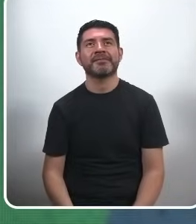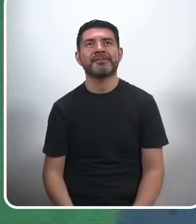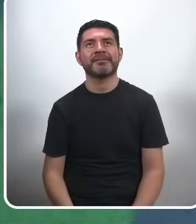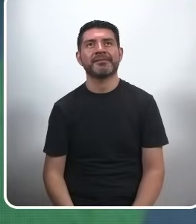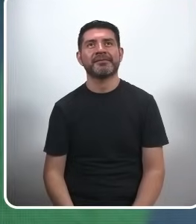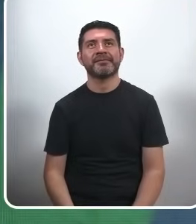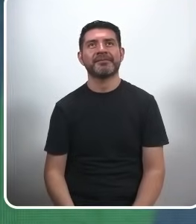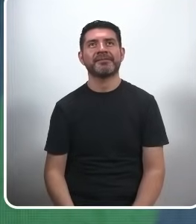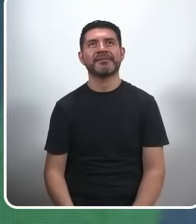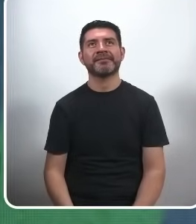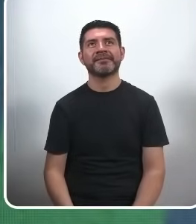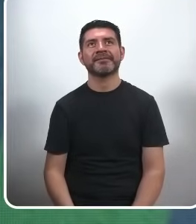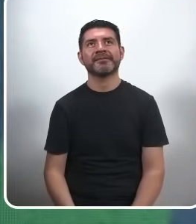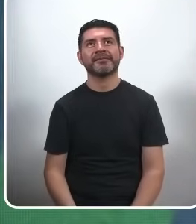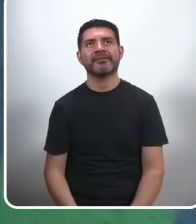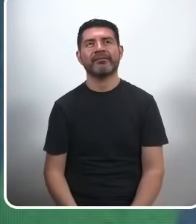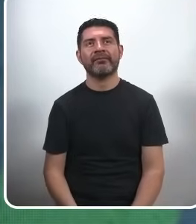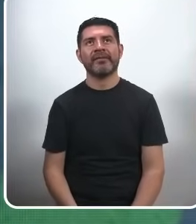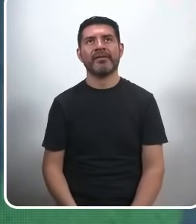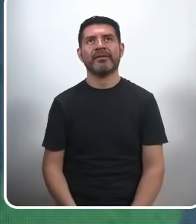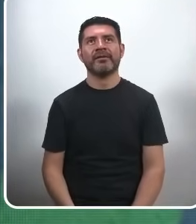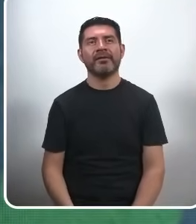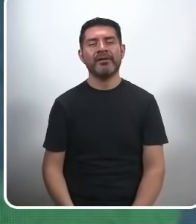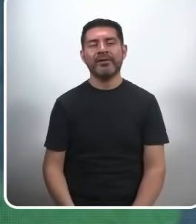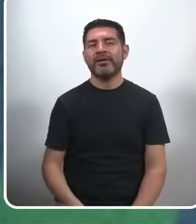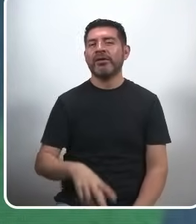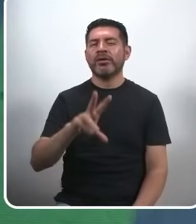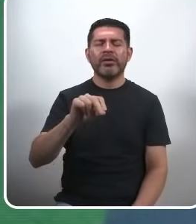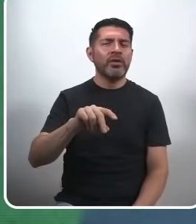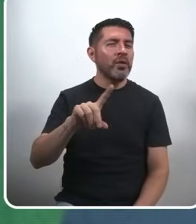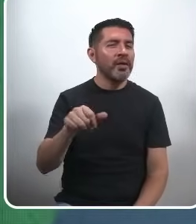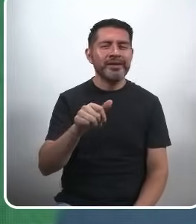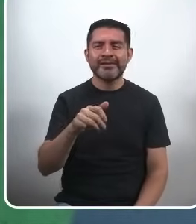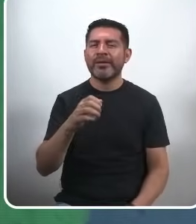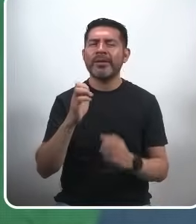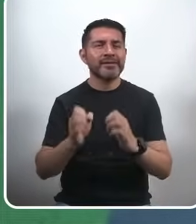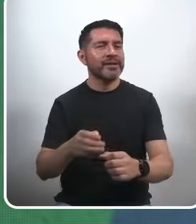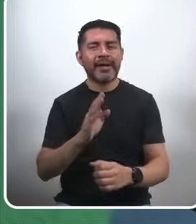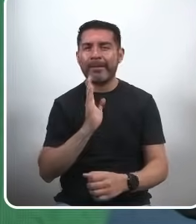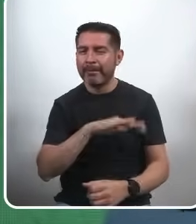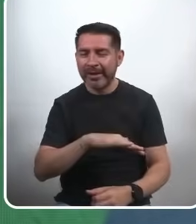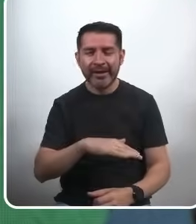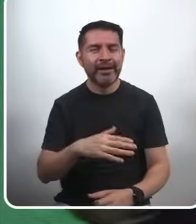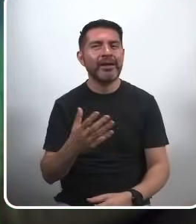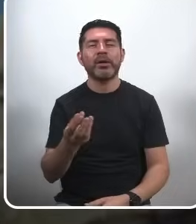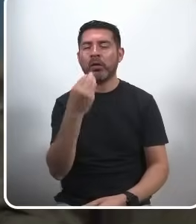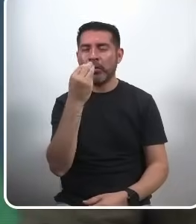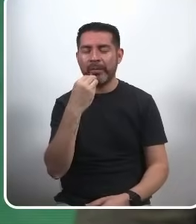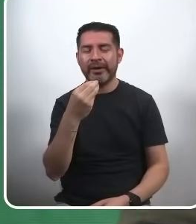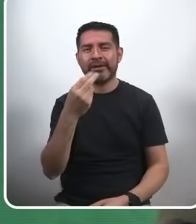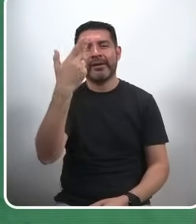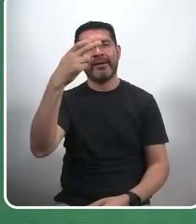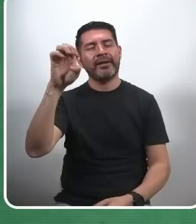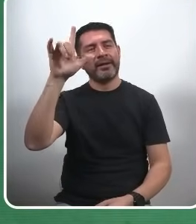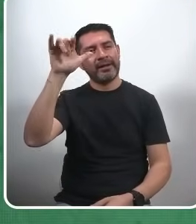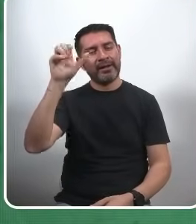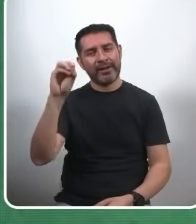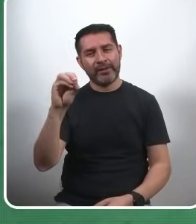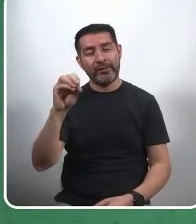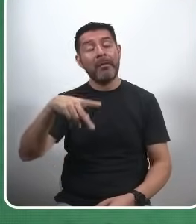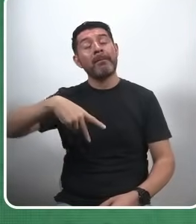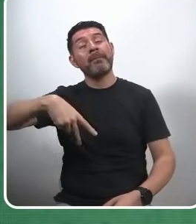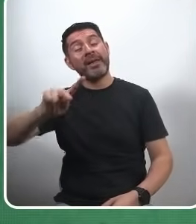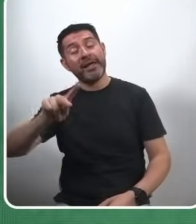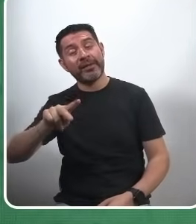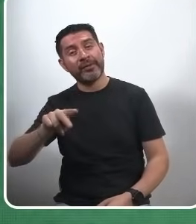que no es inmoralidad comer helado, pero es un ejemplo que nos ayuda. Fíjate, valoré más